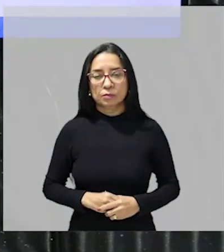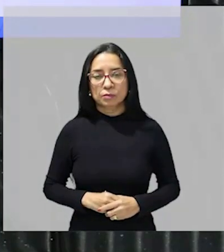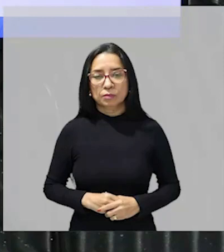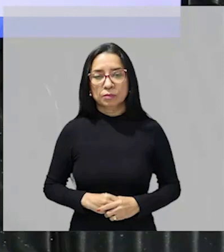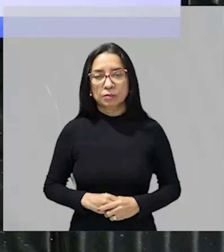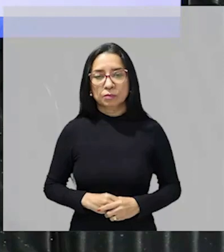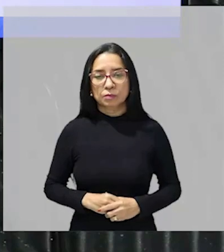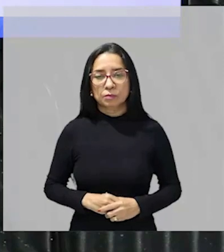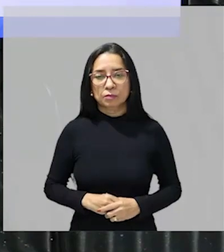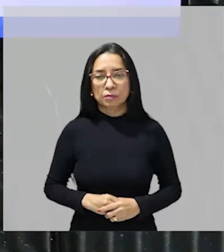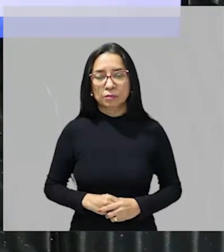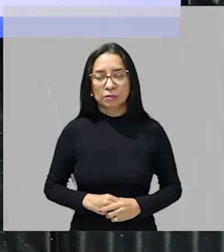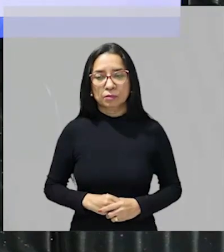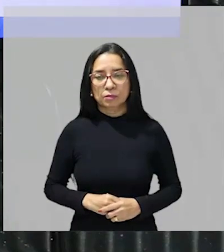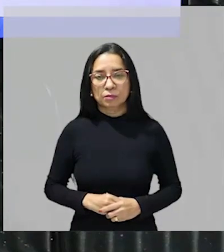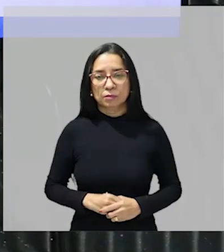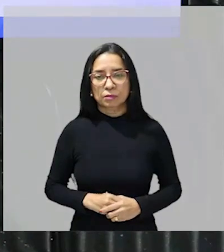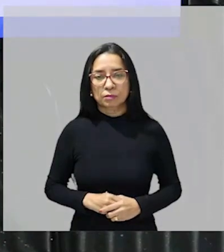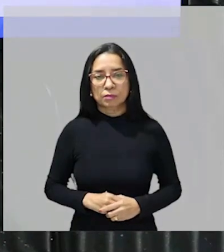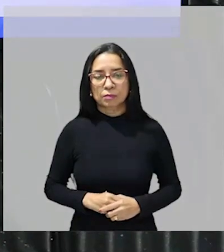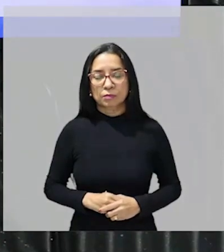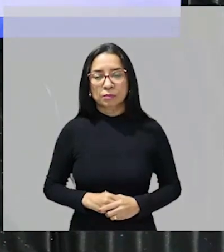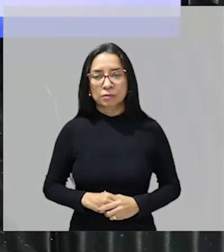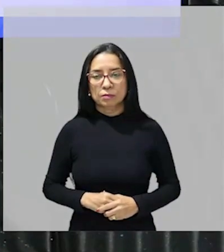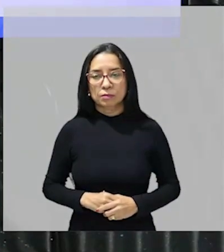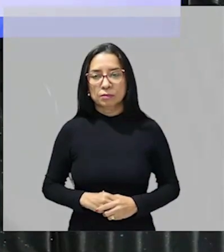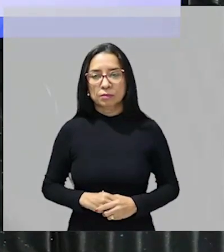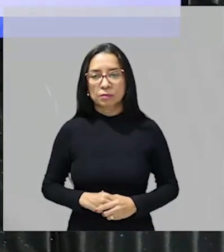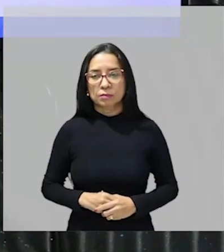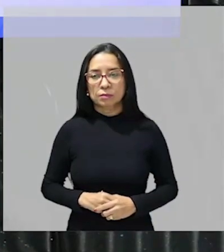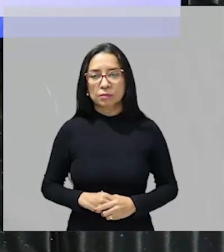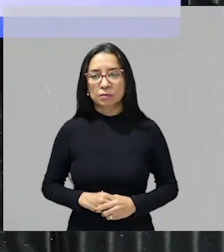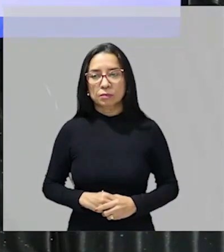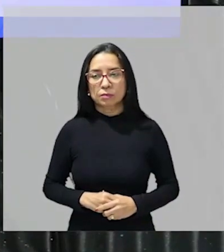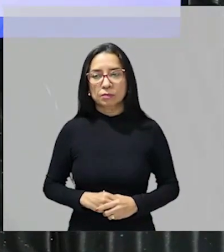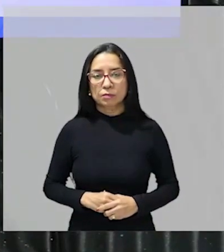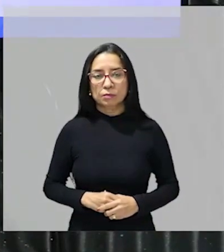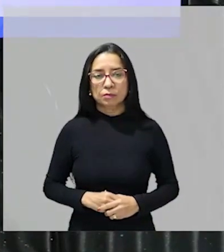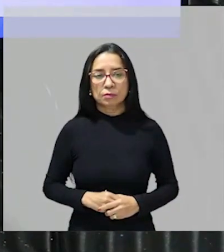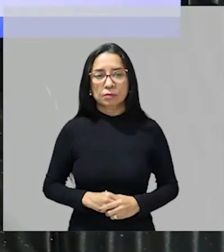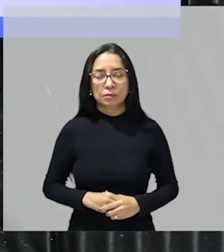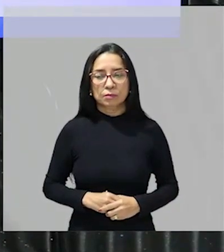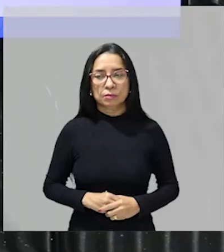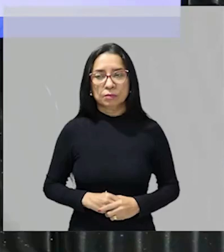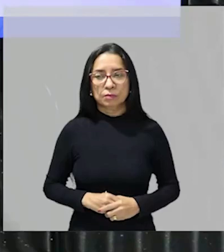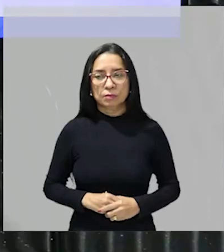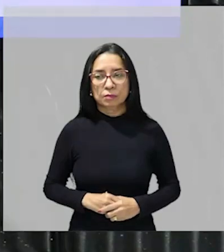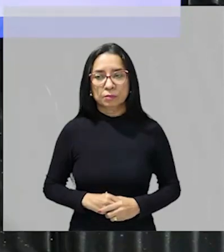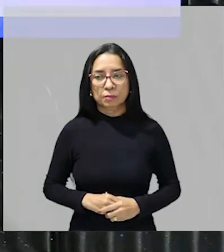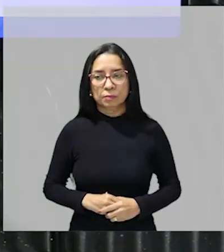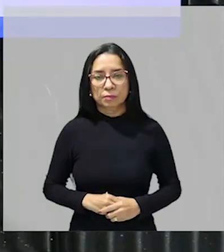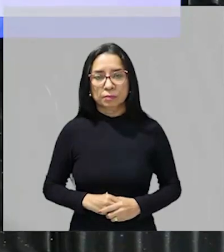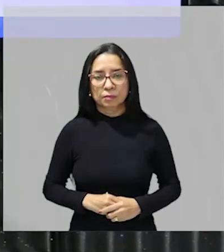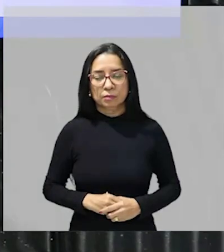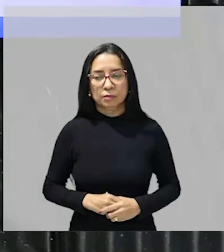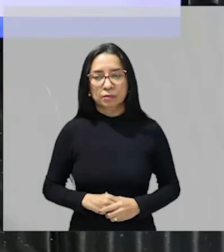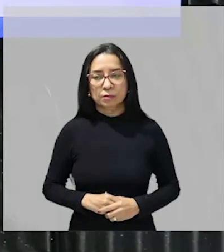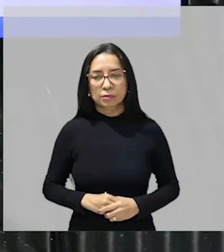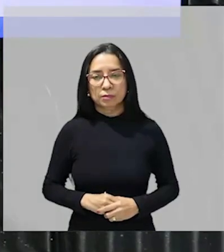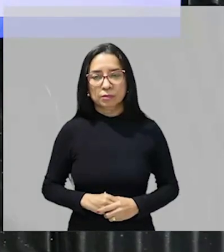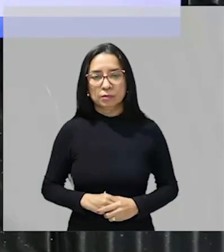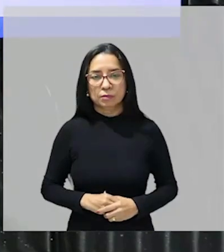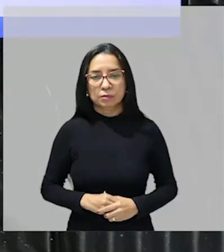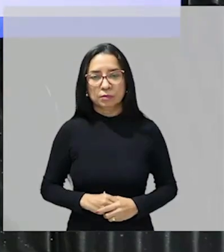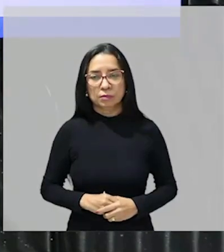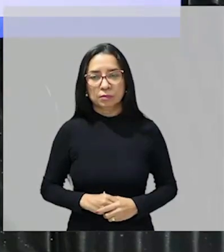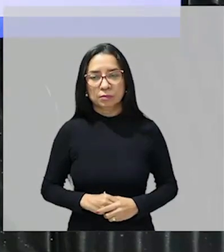de las 3 lenguas curriculares, catalán, castelhano e inglês, o francés,